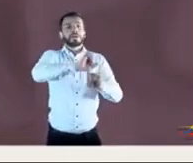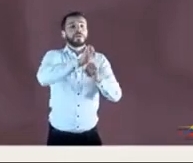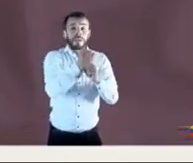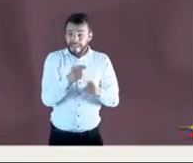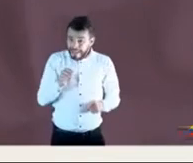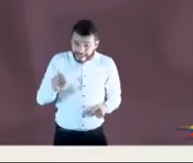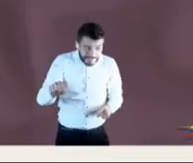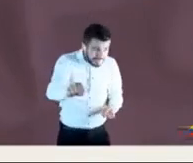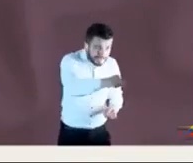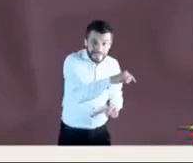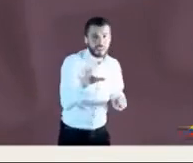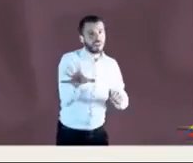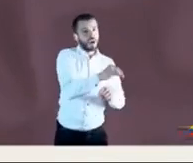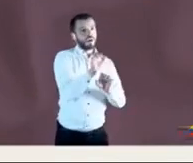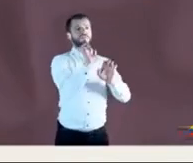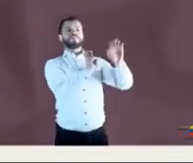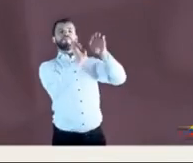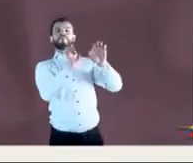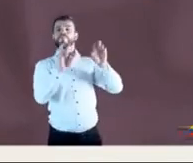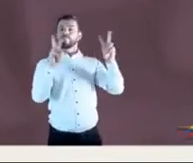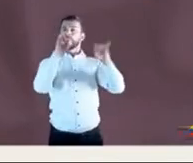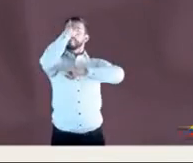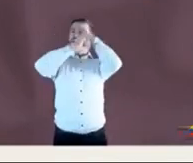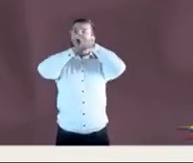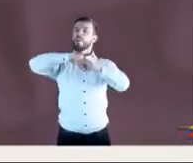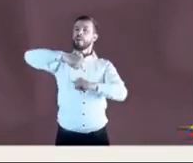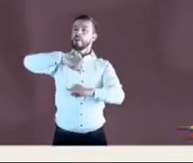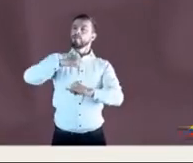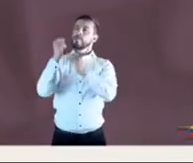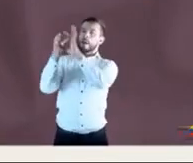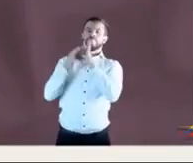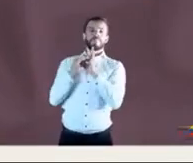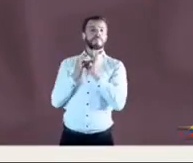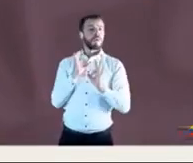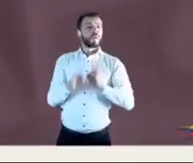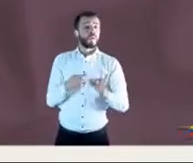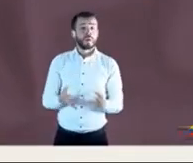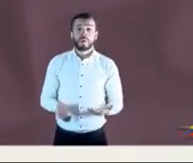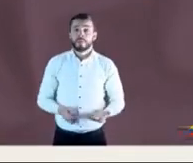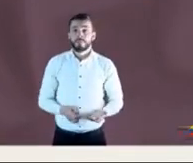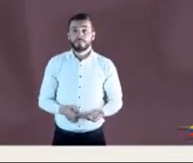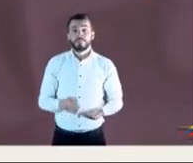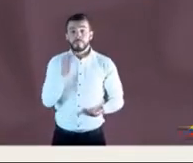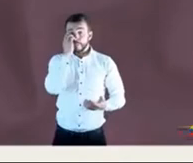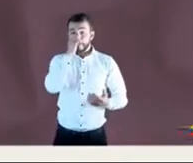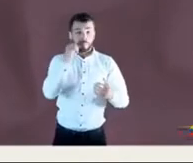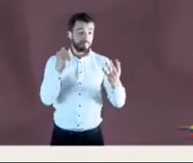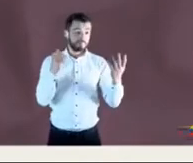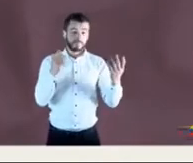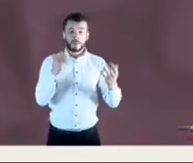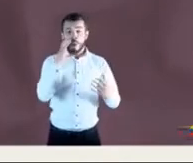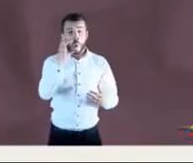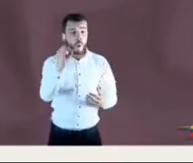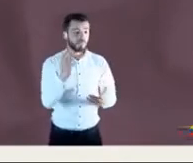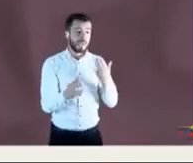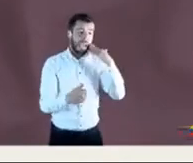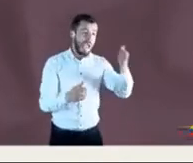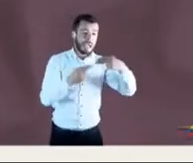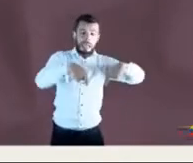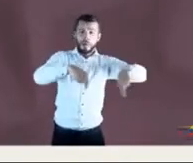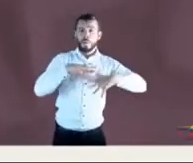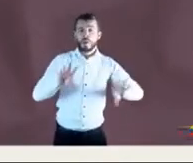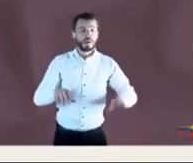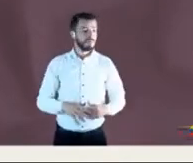humanos protegidos por el derecho internacional. Pueden ser de todo género, de diferentes edades, de cualquier parte del país.